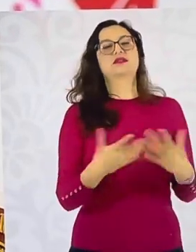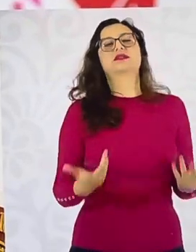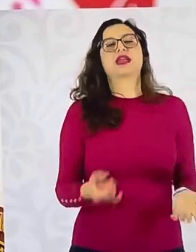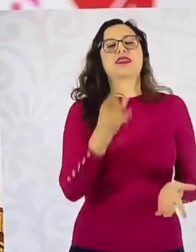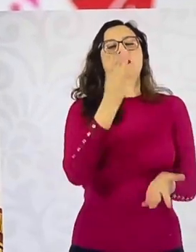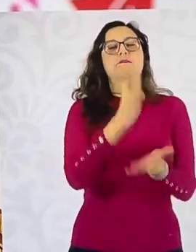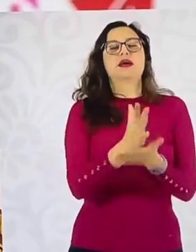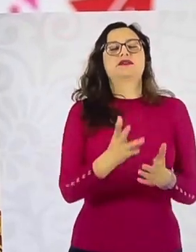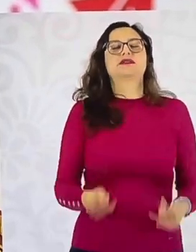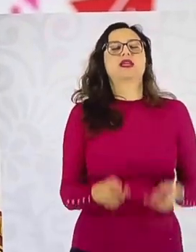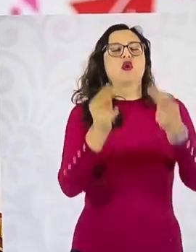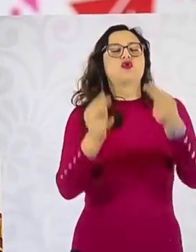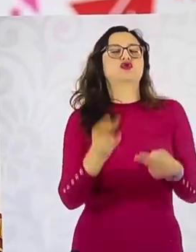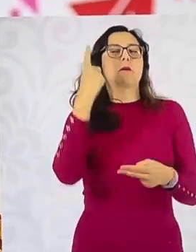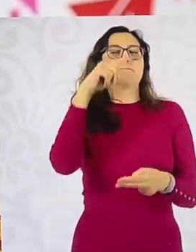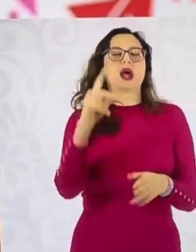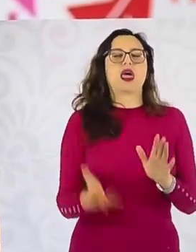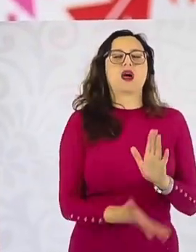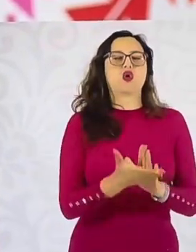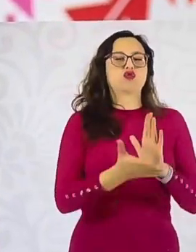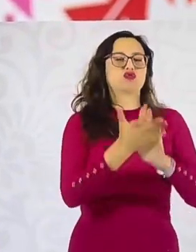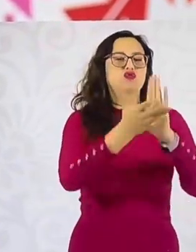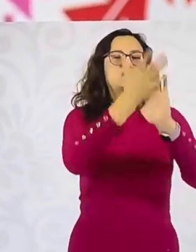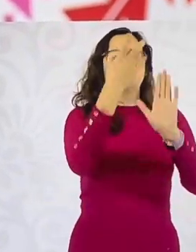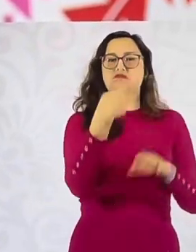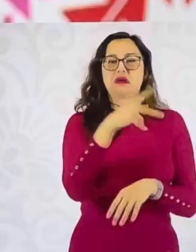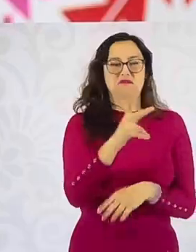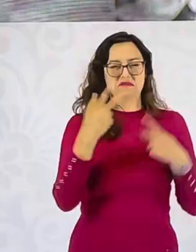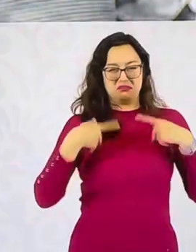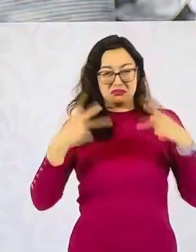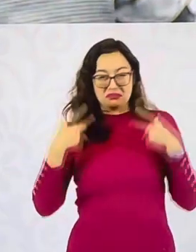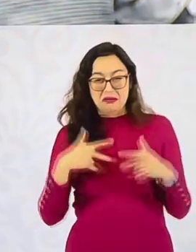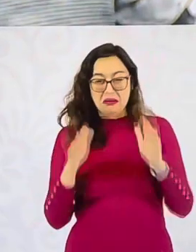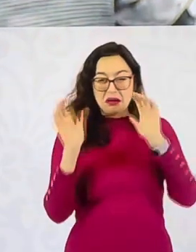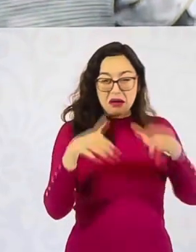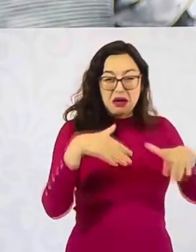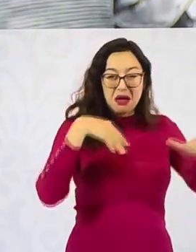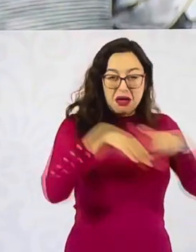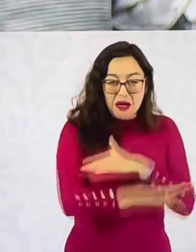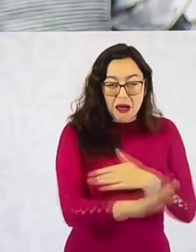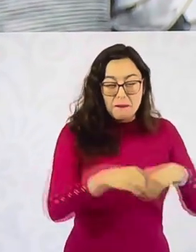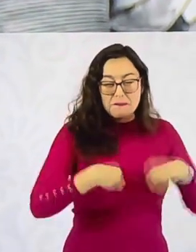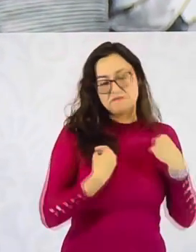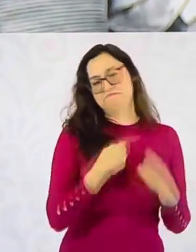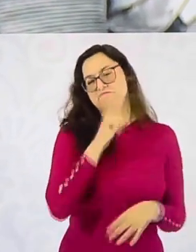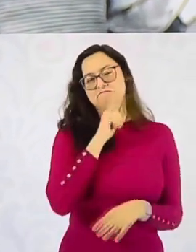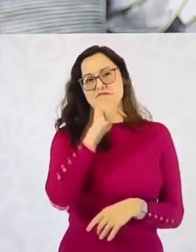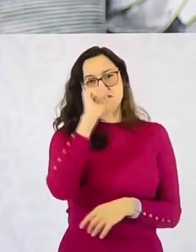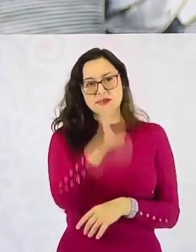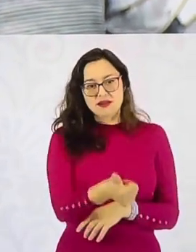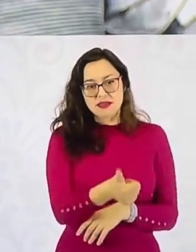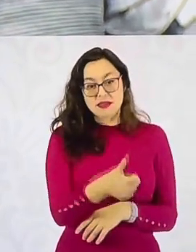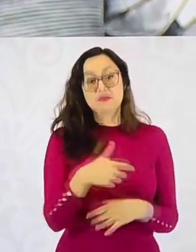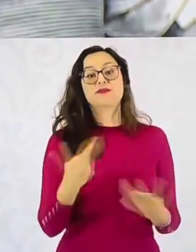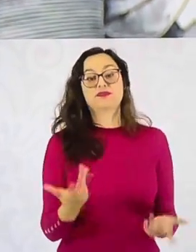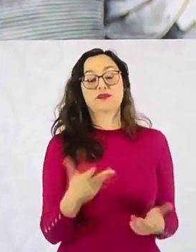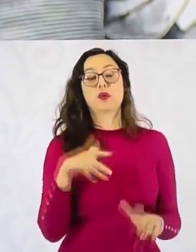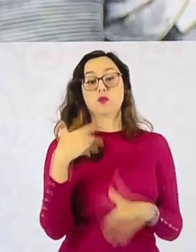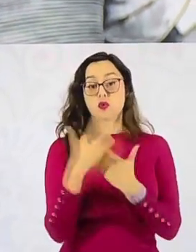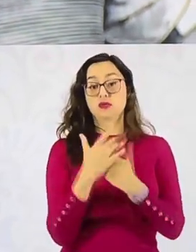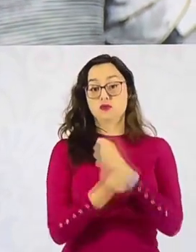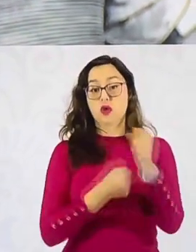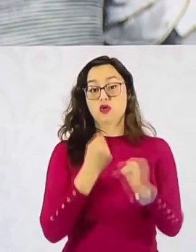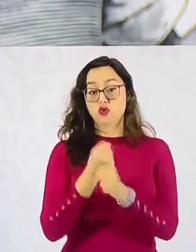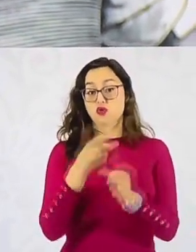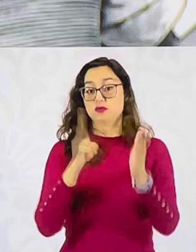que el acceso a la vivienda de las y los trabajadores. Entonces, la reserva territorial para el 2025 ya